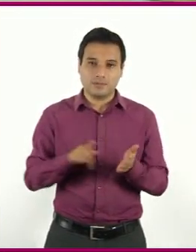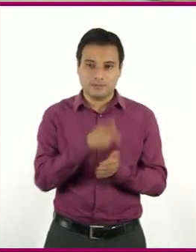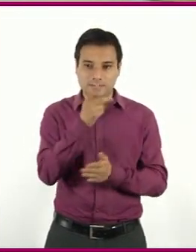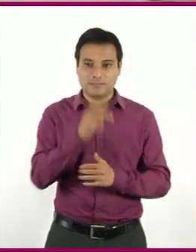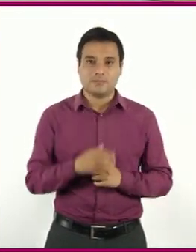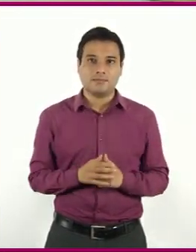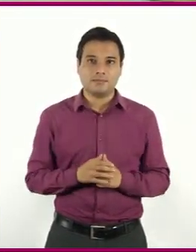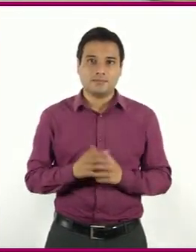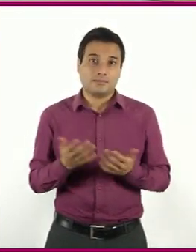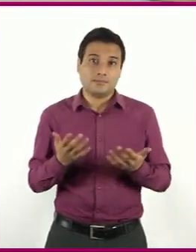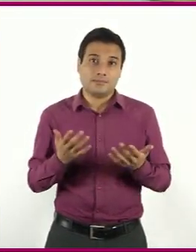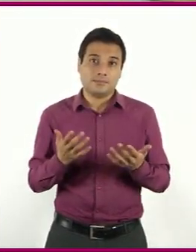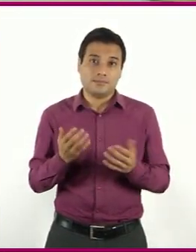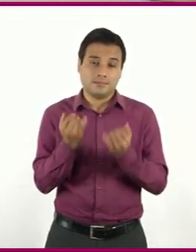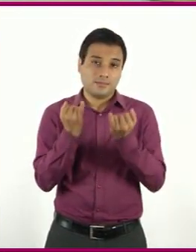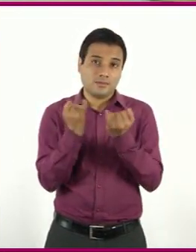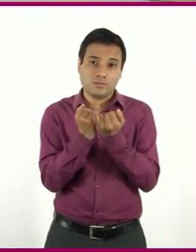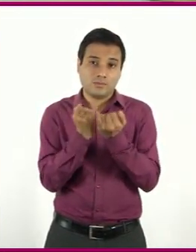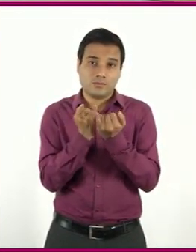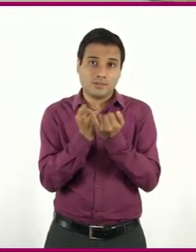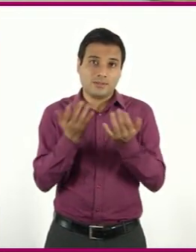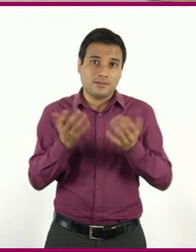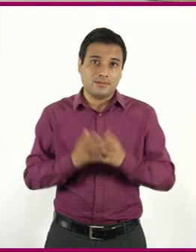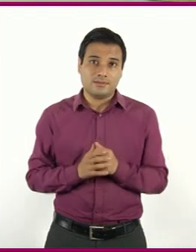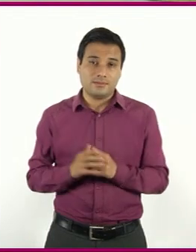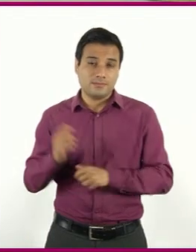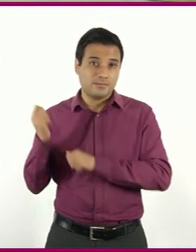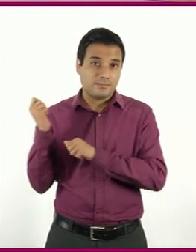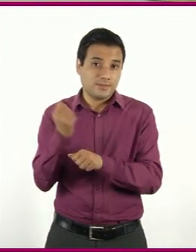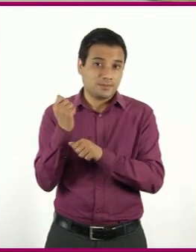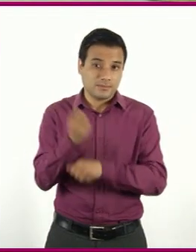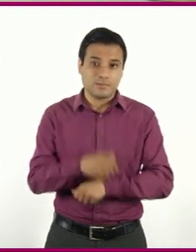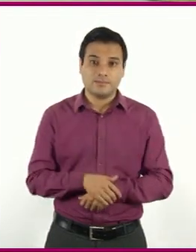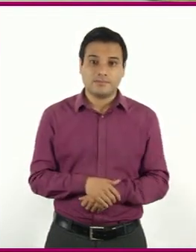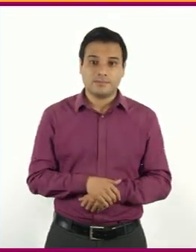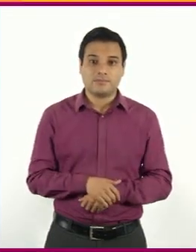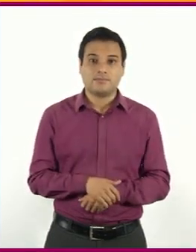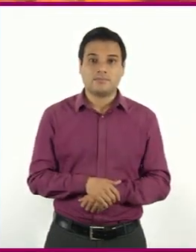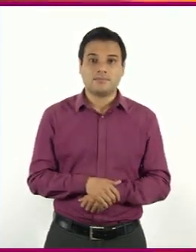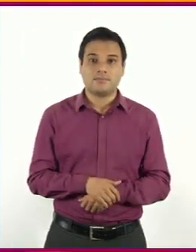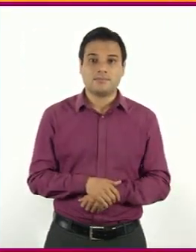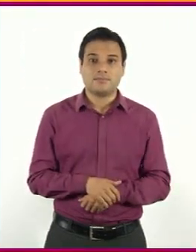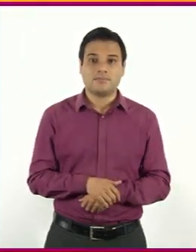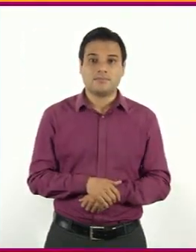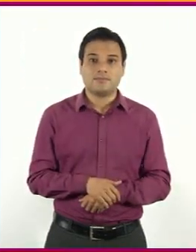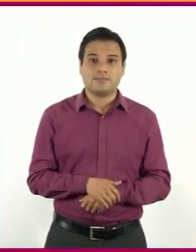en el béisbol, la lanza, deja de ganar. Vamos, maestro, maestro, vamos, vamos.